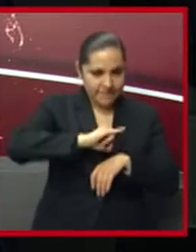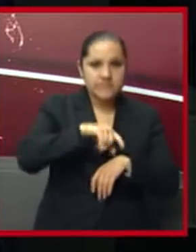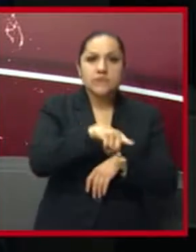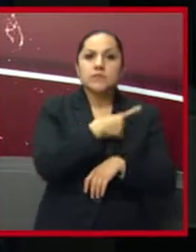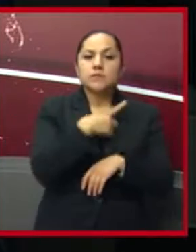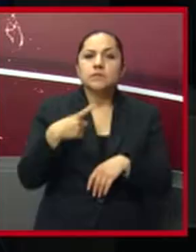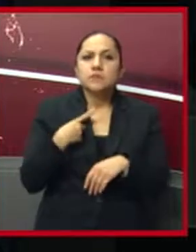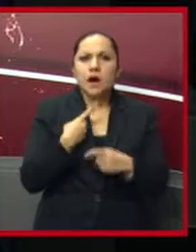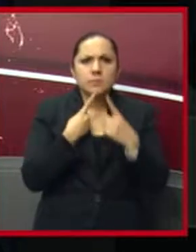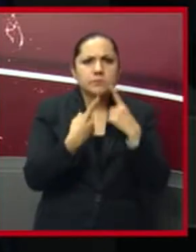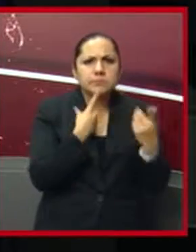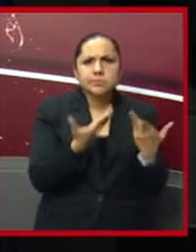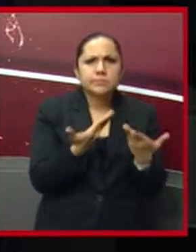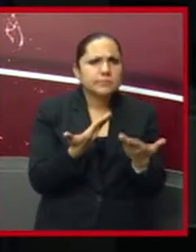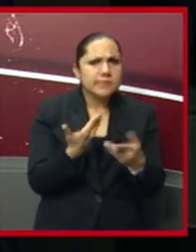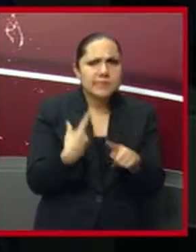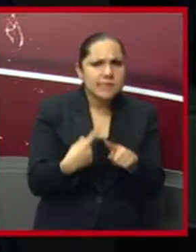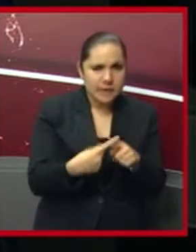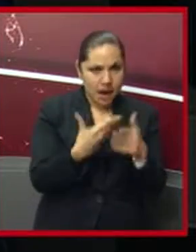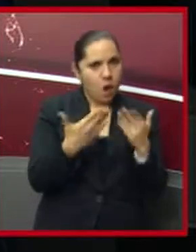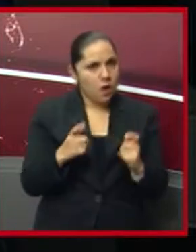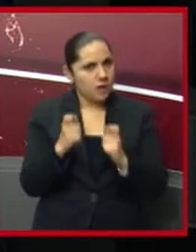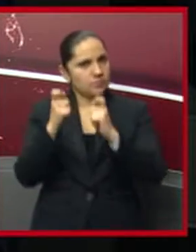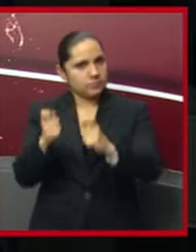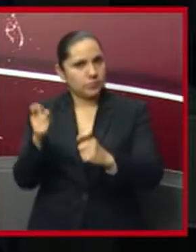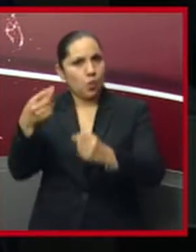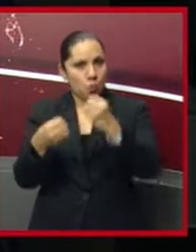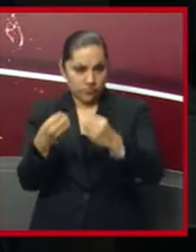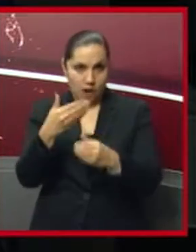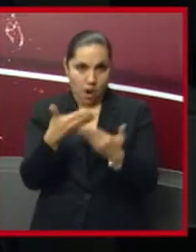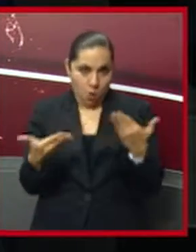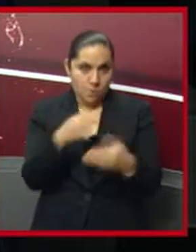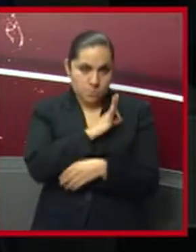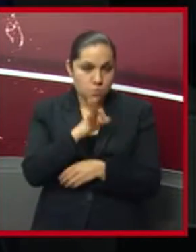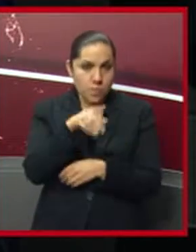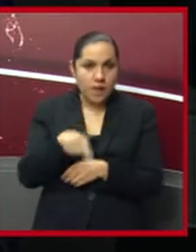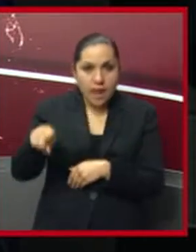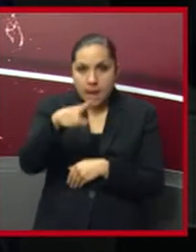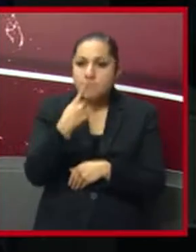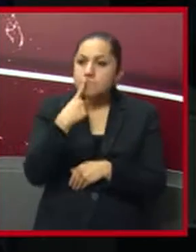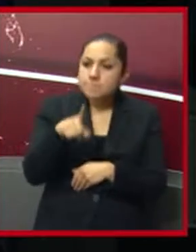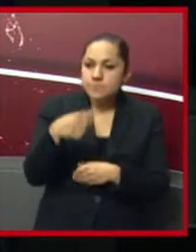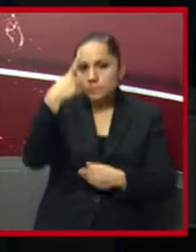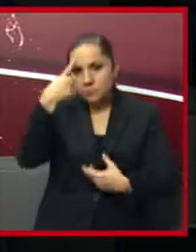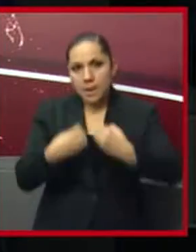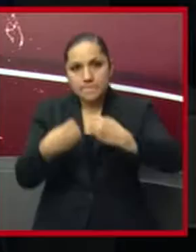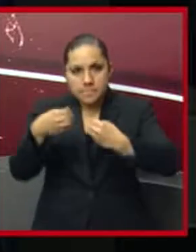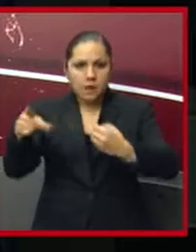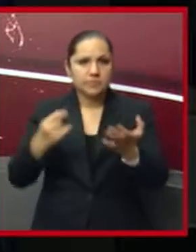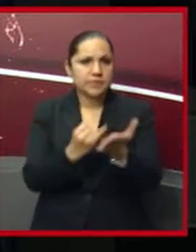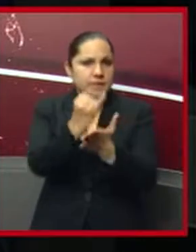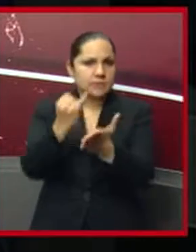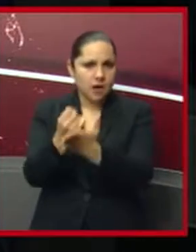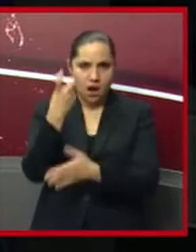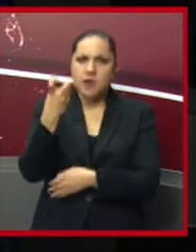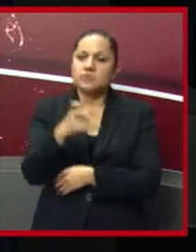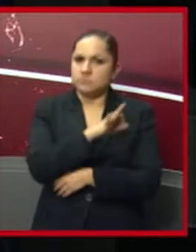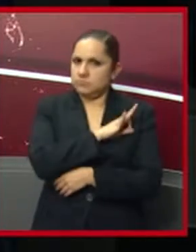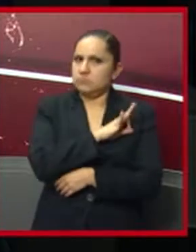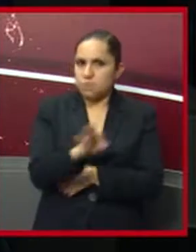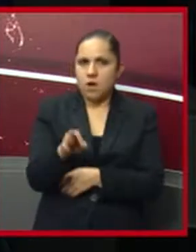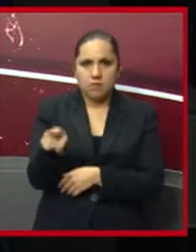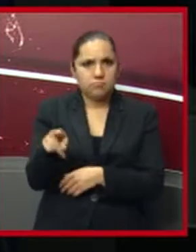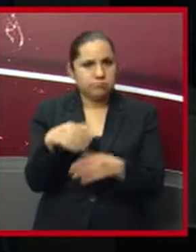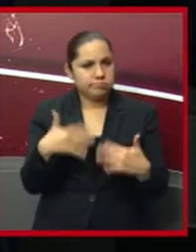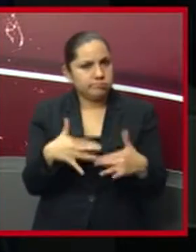Judicial. Hoy van a ser sentencias a través de resoluciones judiciales. Esto pues es un gran paso para el país. Se quitan los intermediarios que